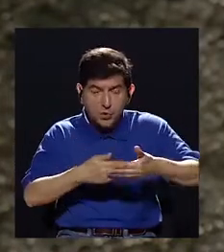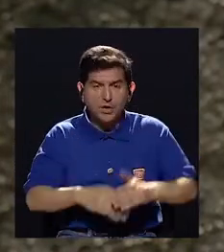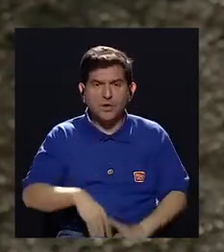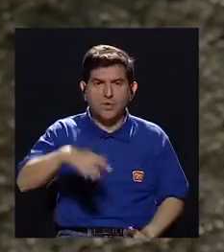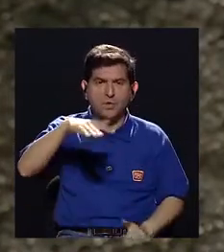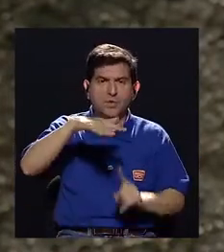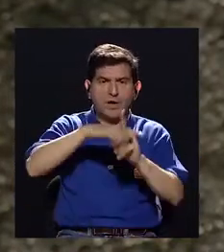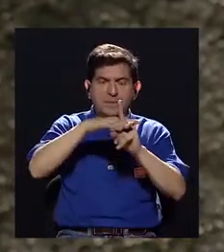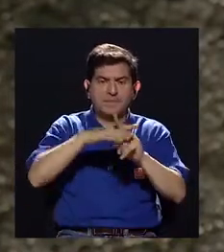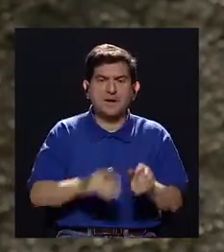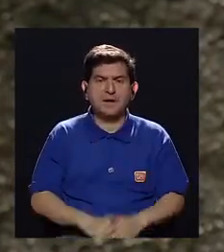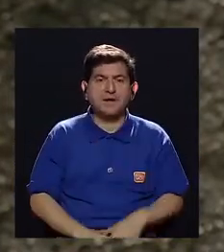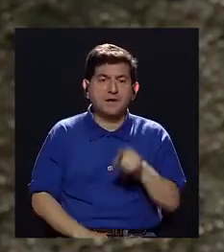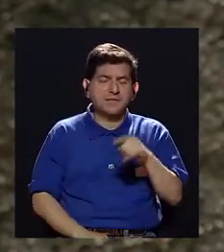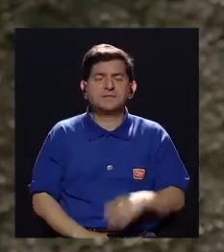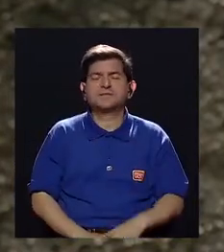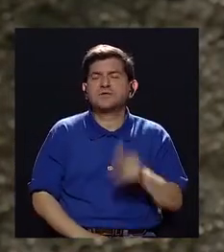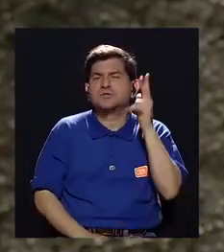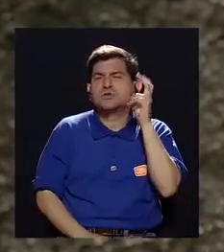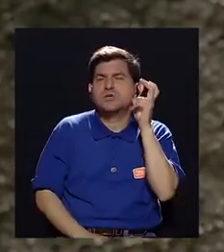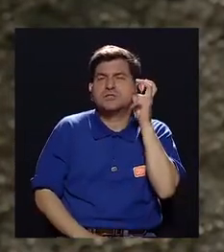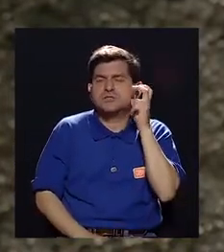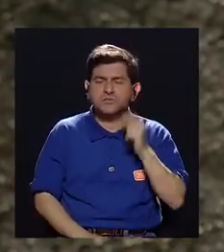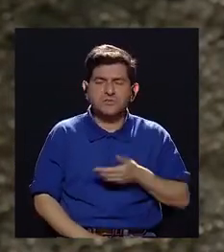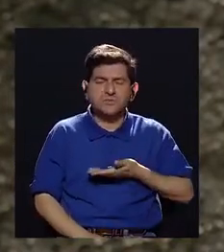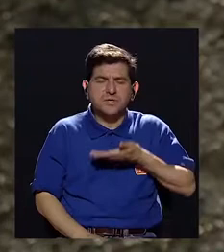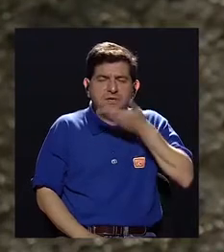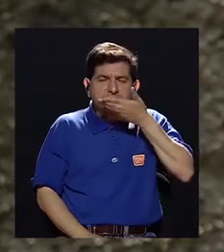aparece este tema del pito silbido.